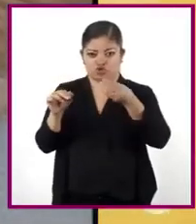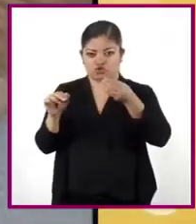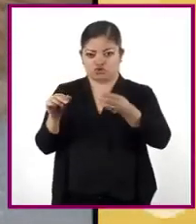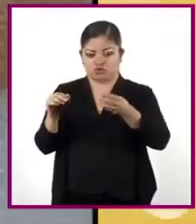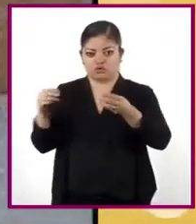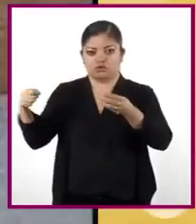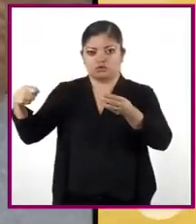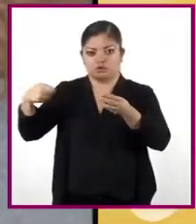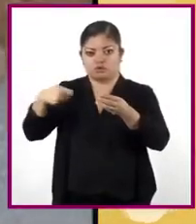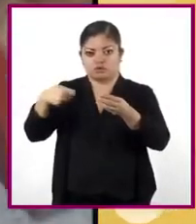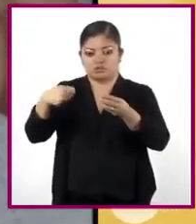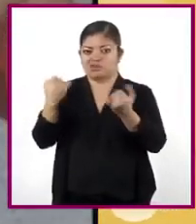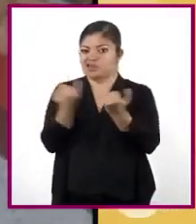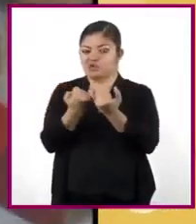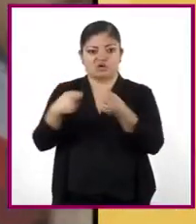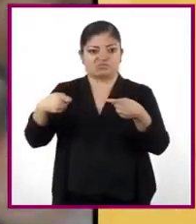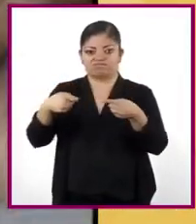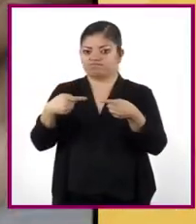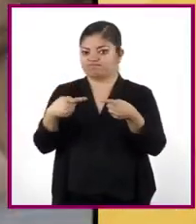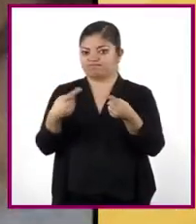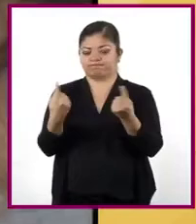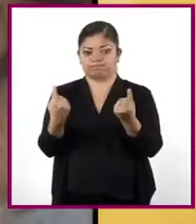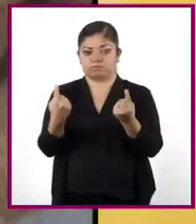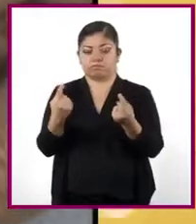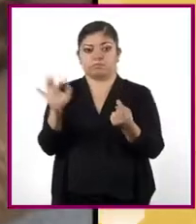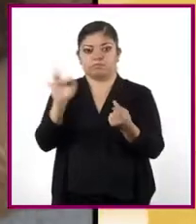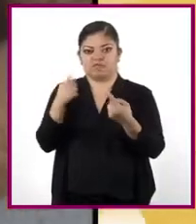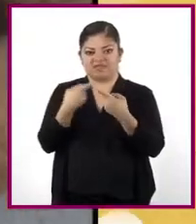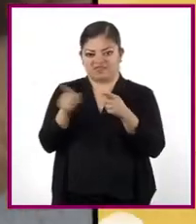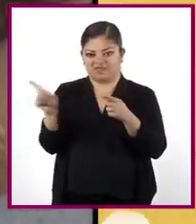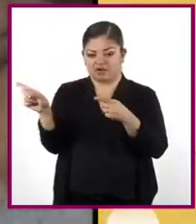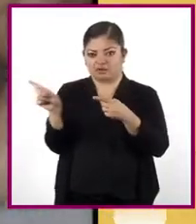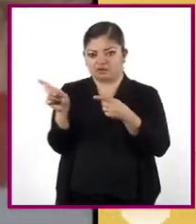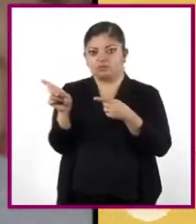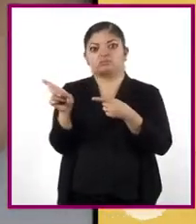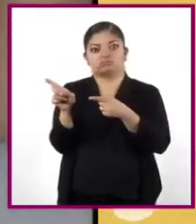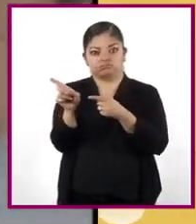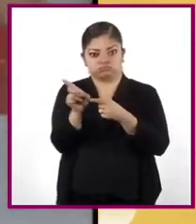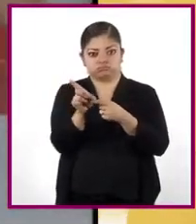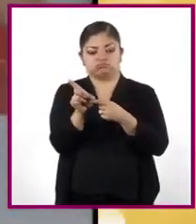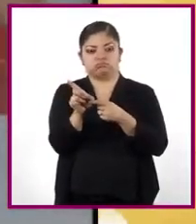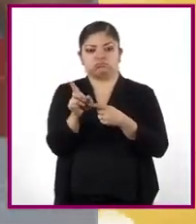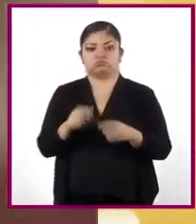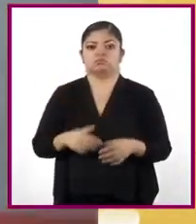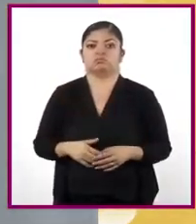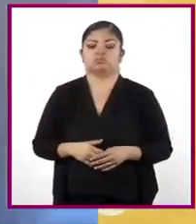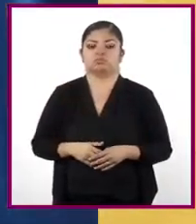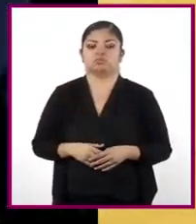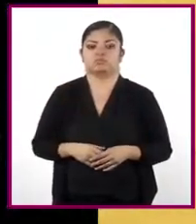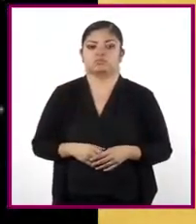imán, polos iguales se repelen y polos distintos se atraen.